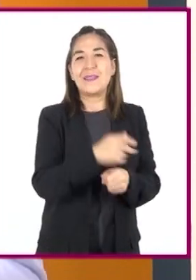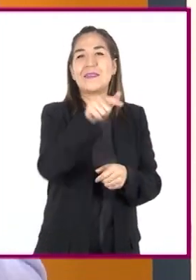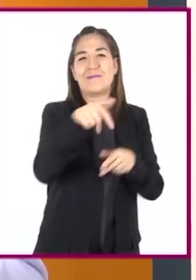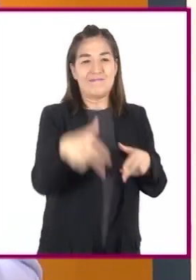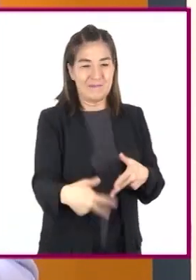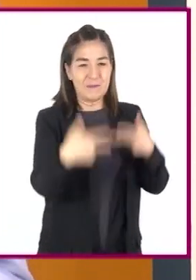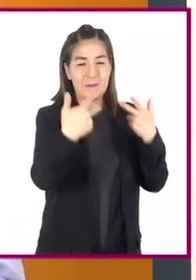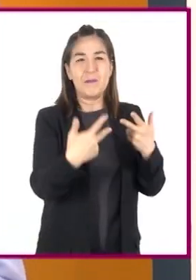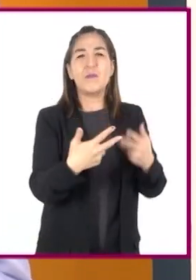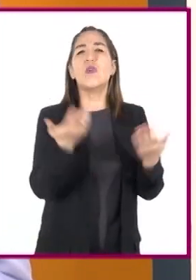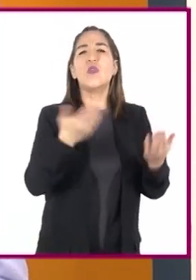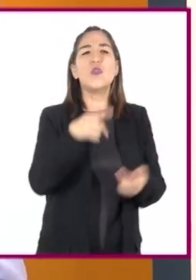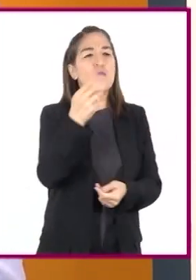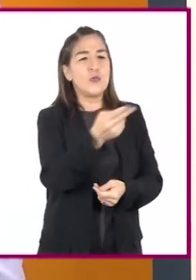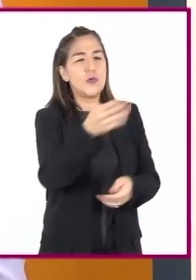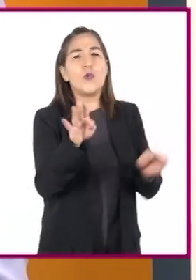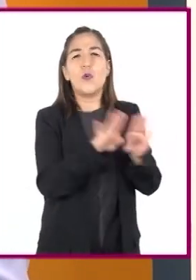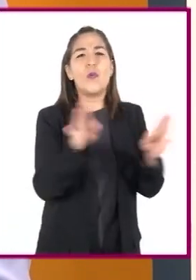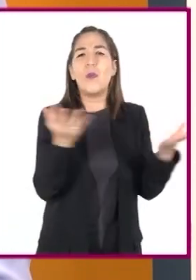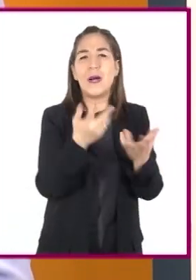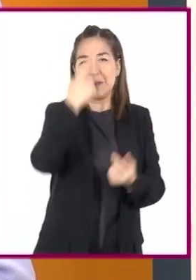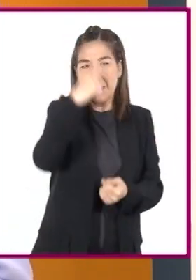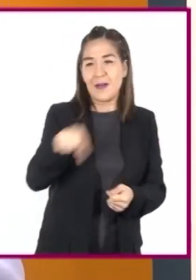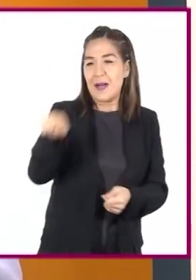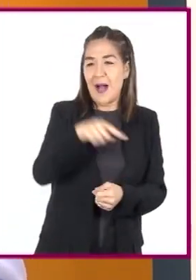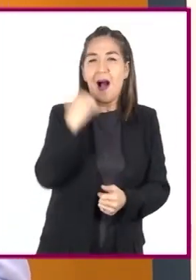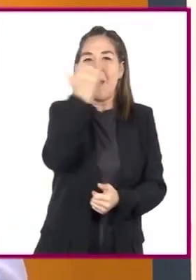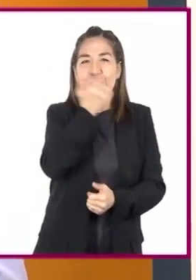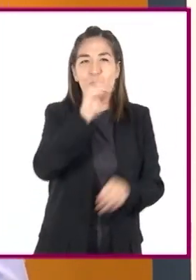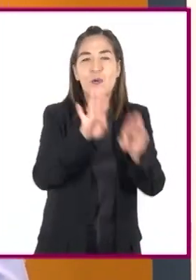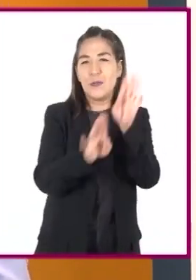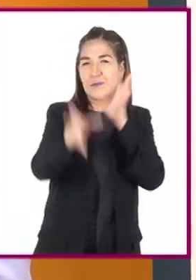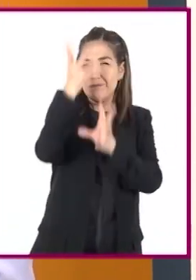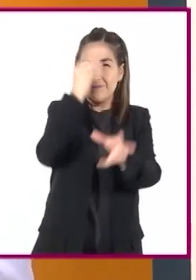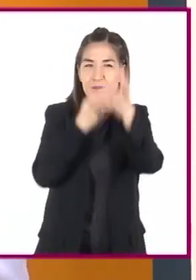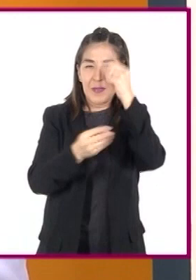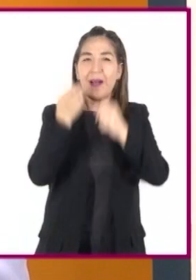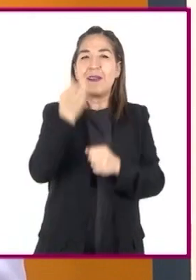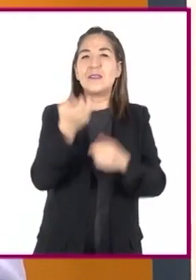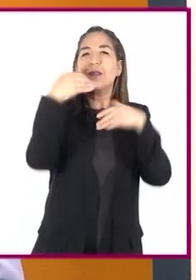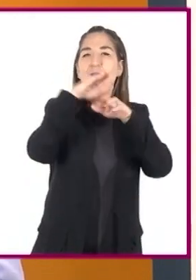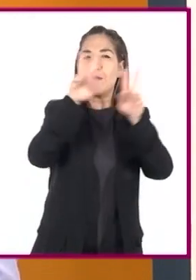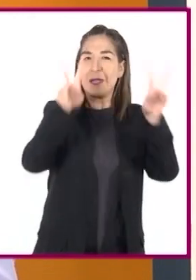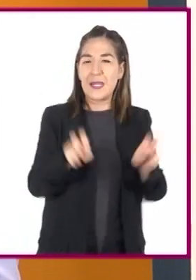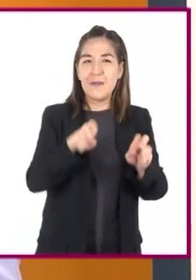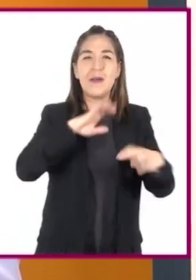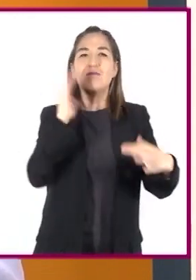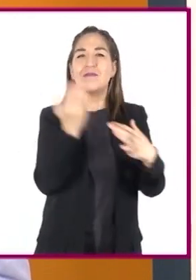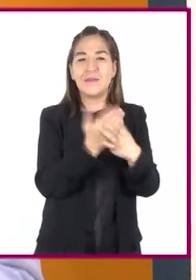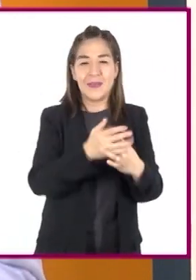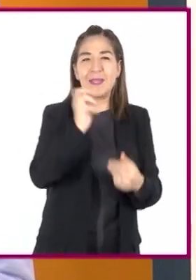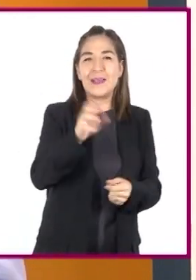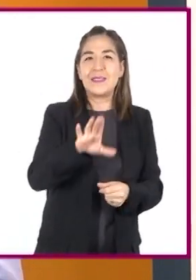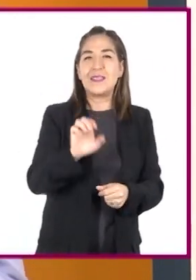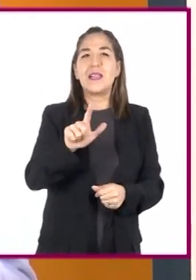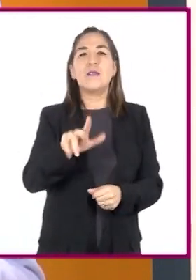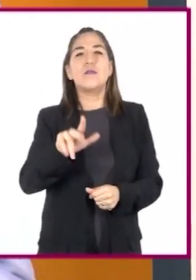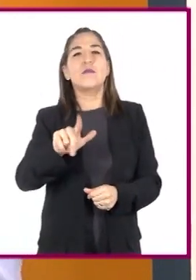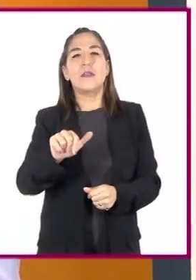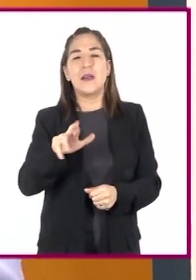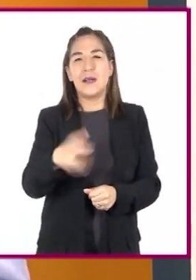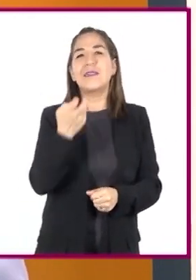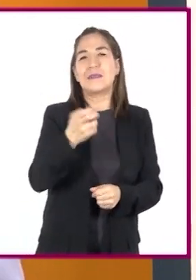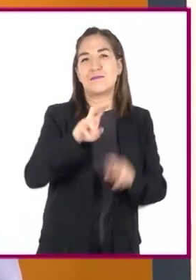preguntarle, ¿usted cómo le hace para que sus alumnos construyan su conocimiento sobre división celular? Específicamente en lo que se refiere